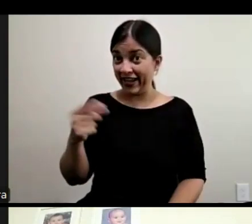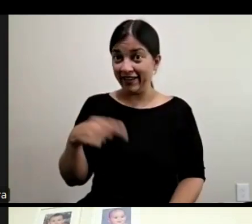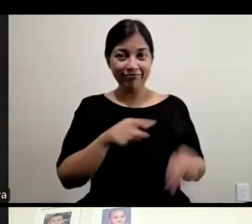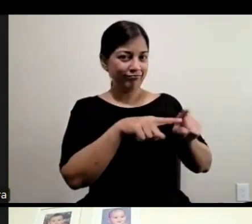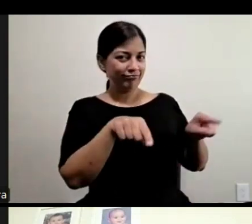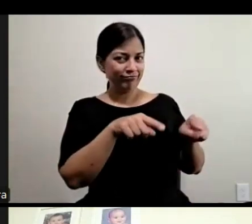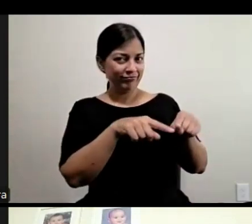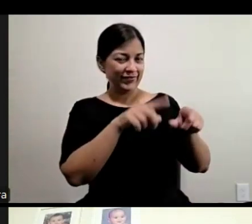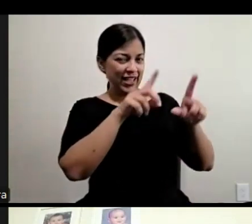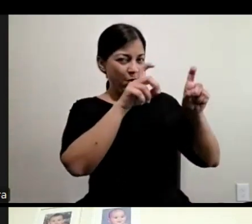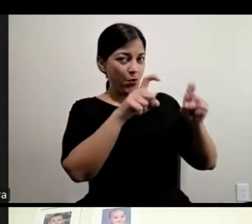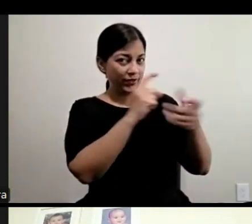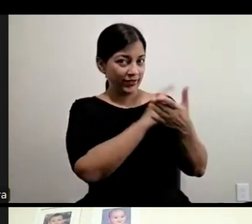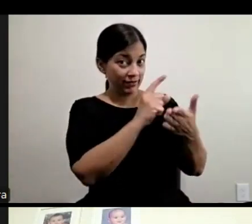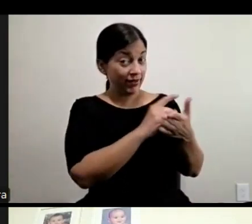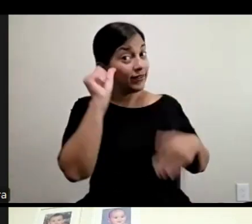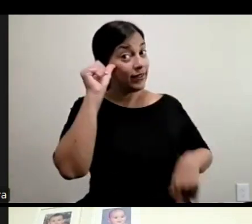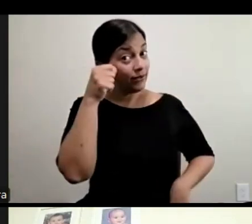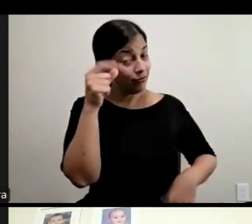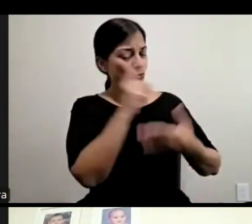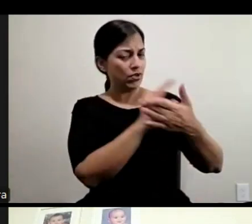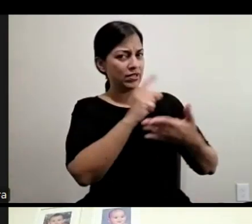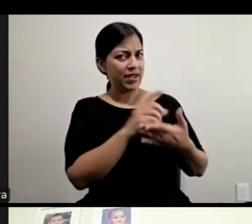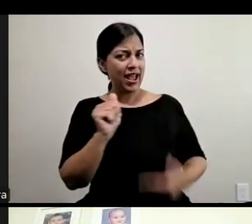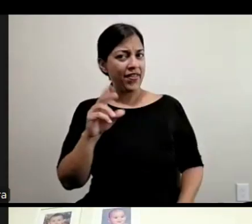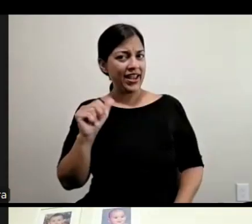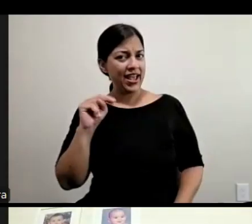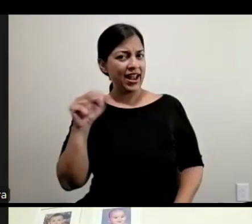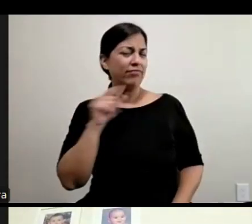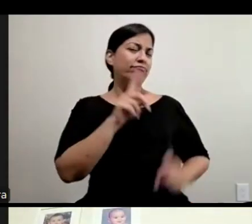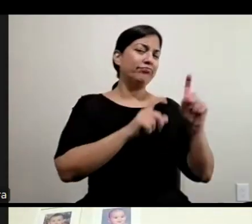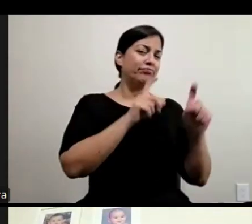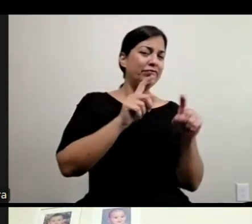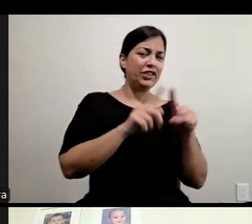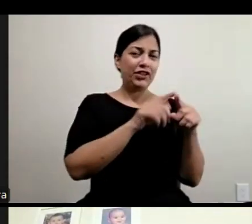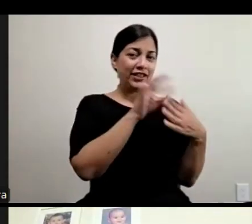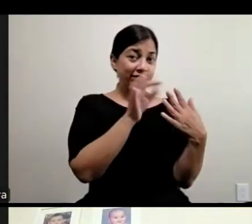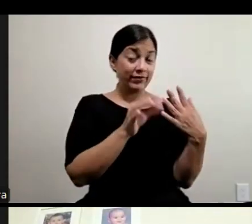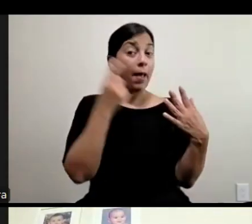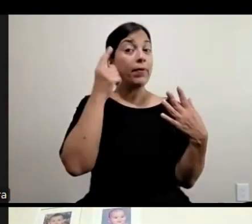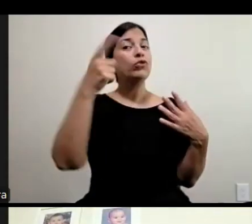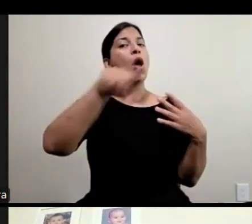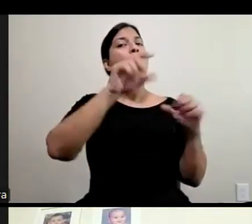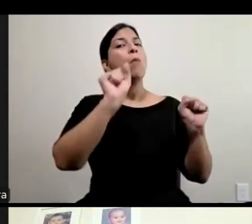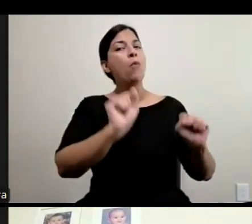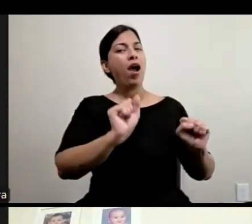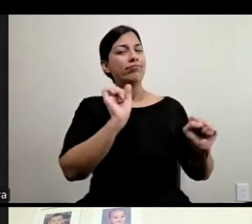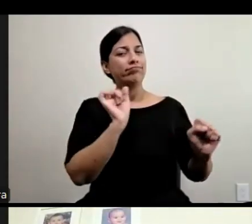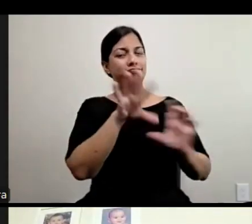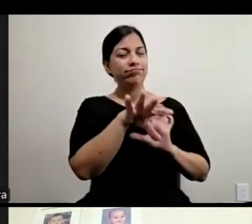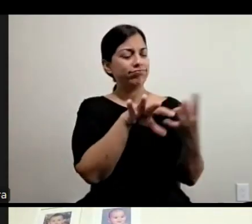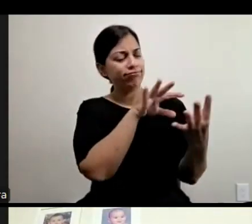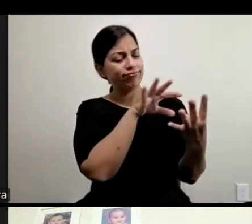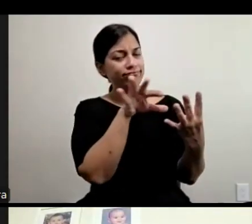que todas las semanitas Adriana nos hace una preguntita, una trivia con diferentes alternativas para que usted, mira, pueda escoger